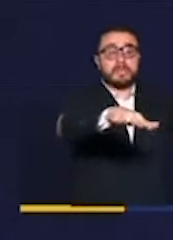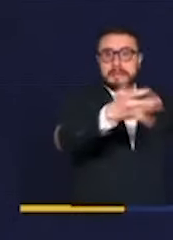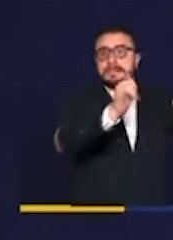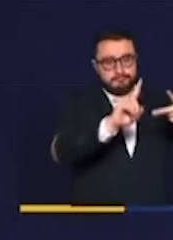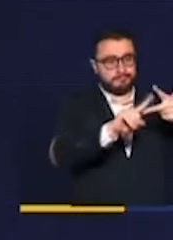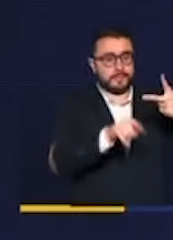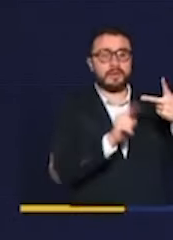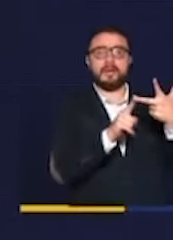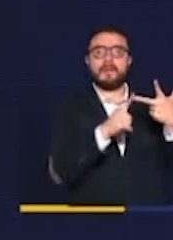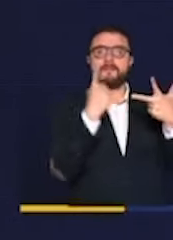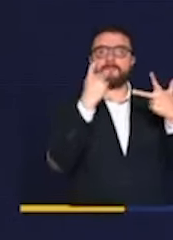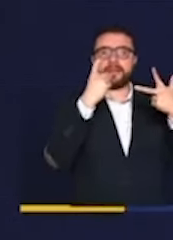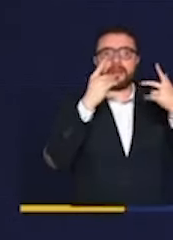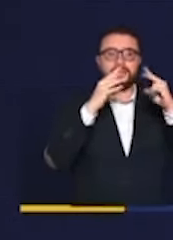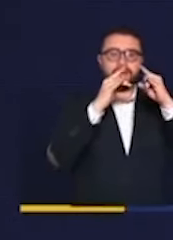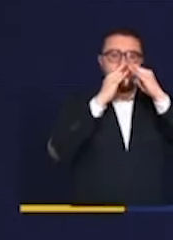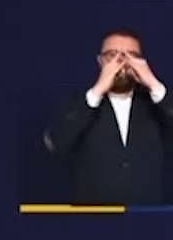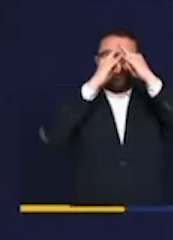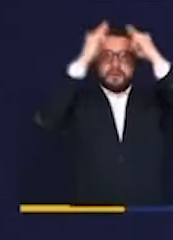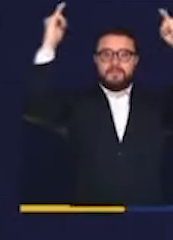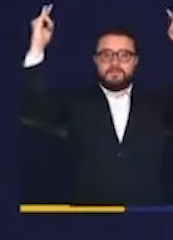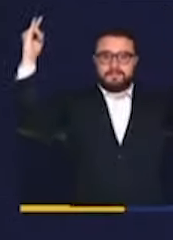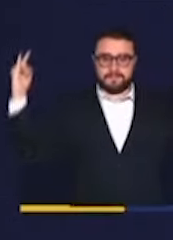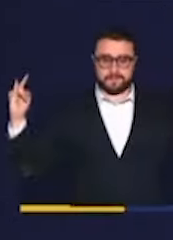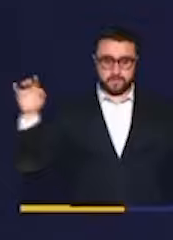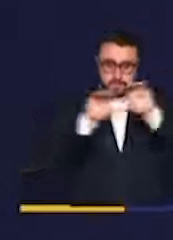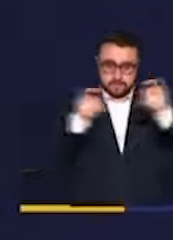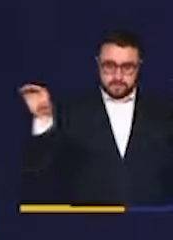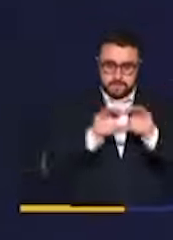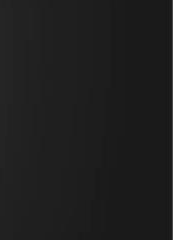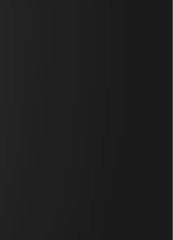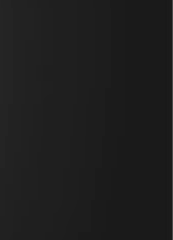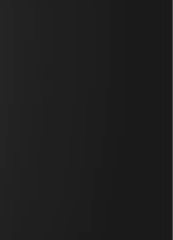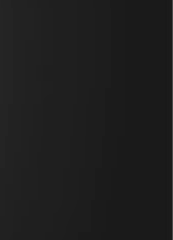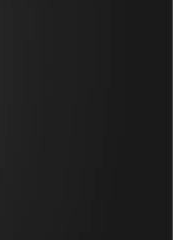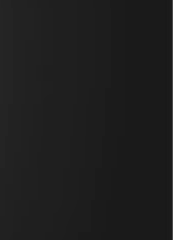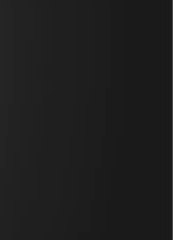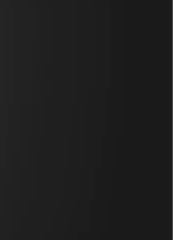las torres de data center de computadores, que no tenemos.